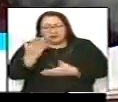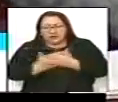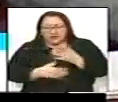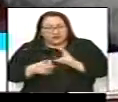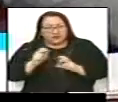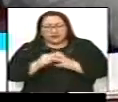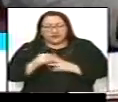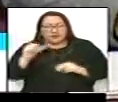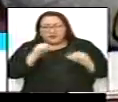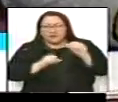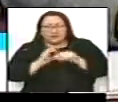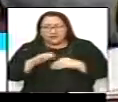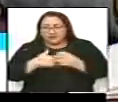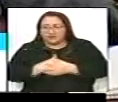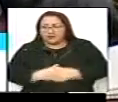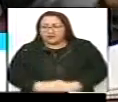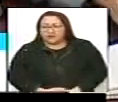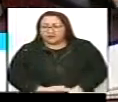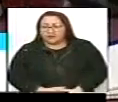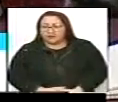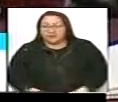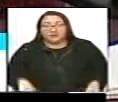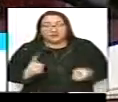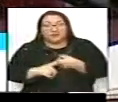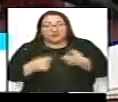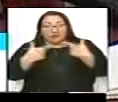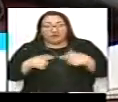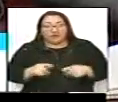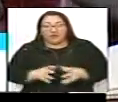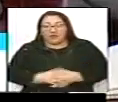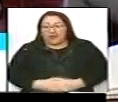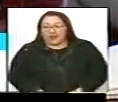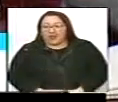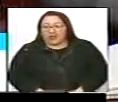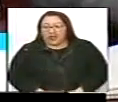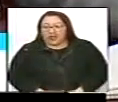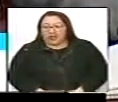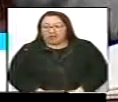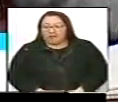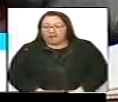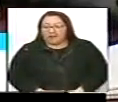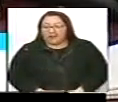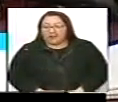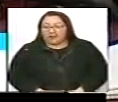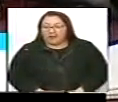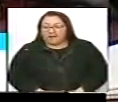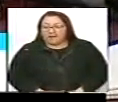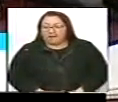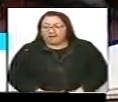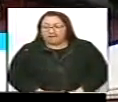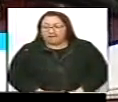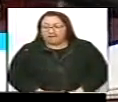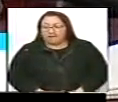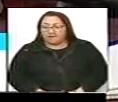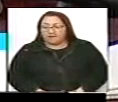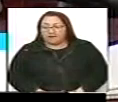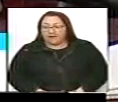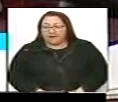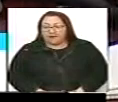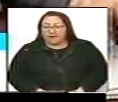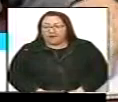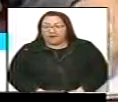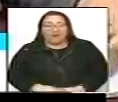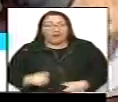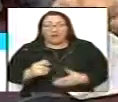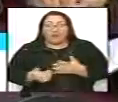periciales físico-químicos e incluso videos, presidente. Videos que el país conoce, de manera que son hechos que no resultan nuevos. La